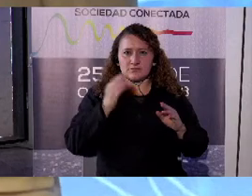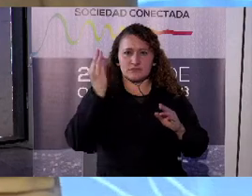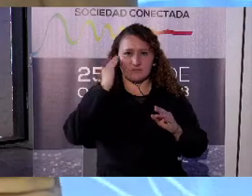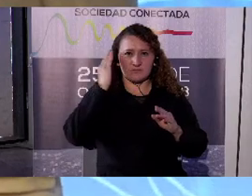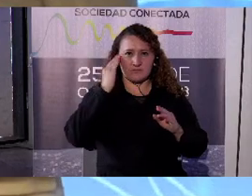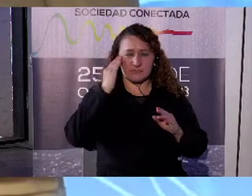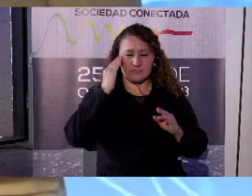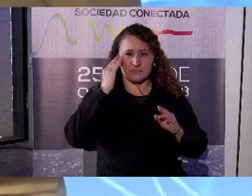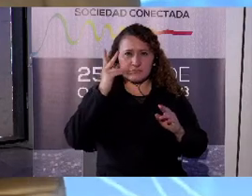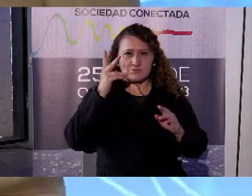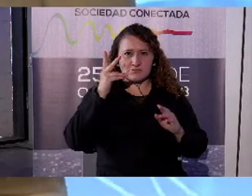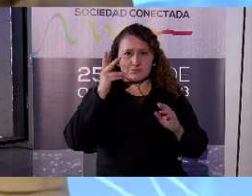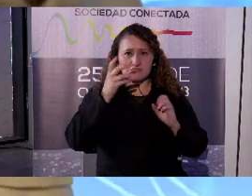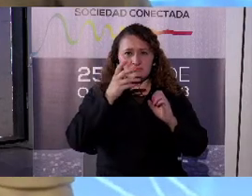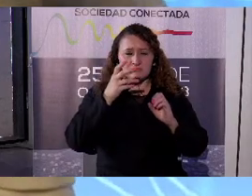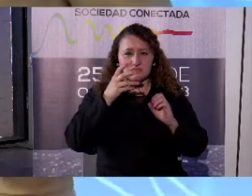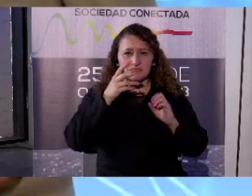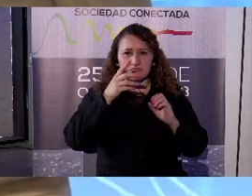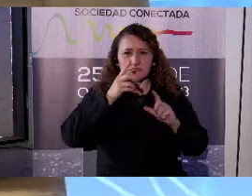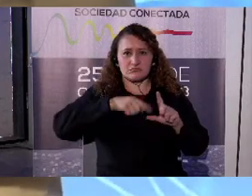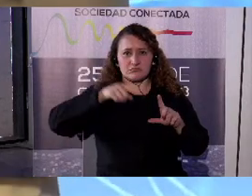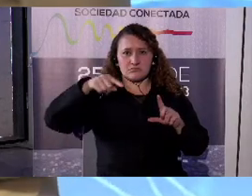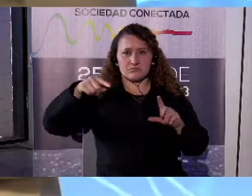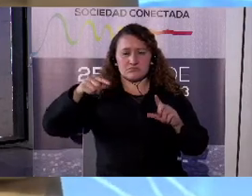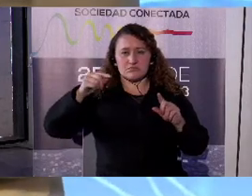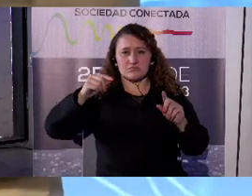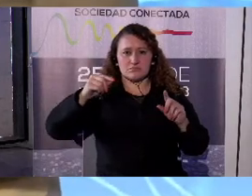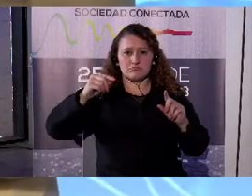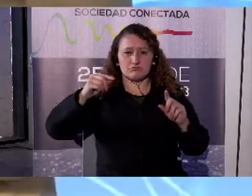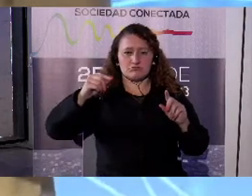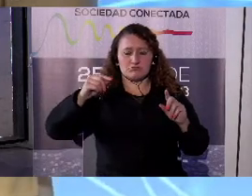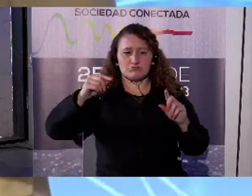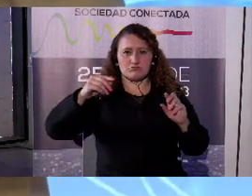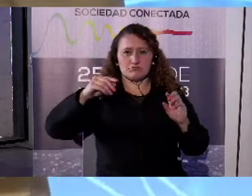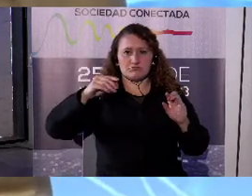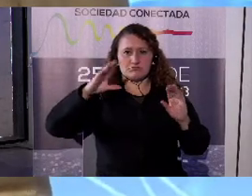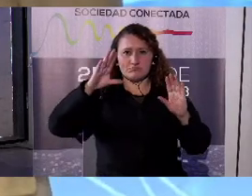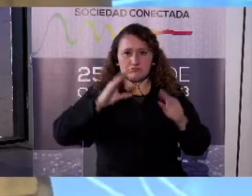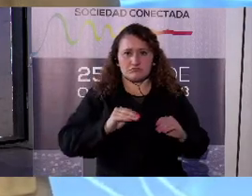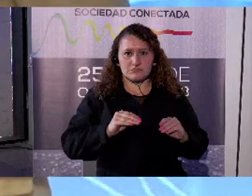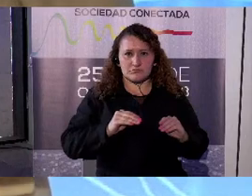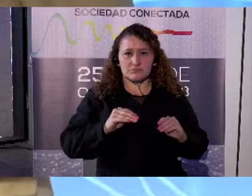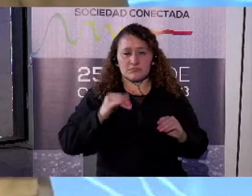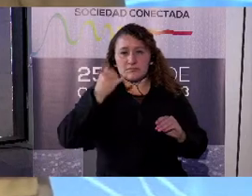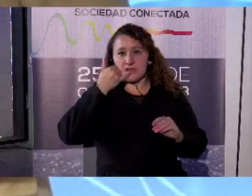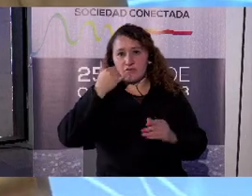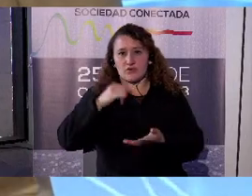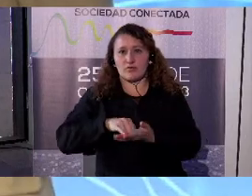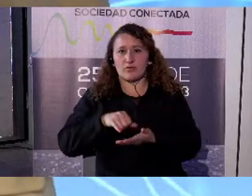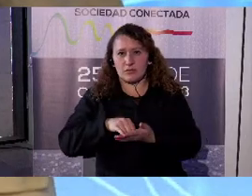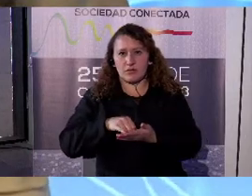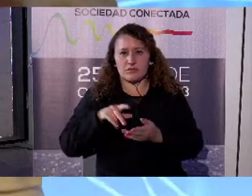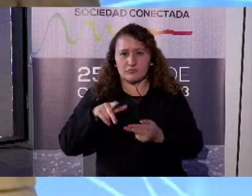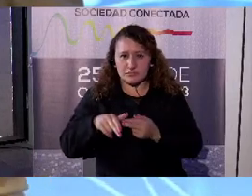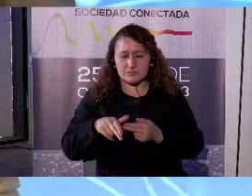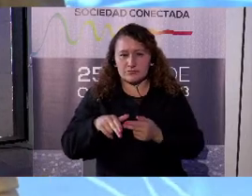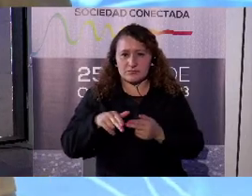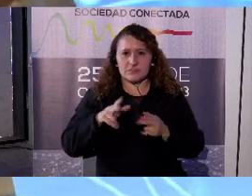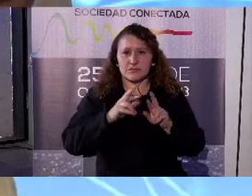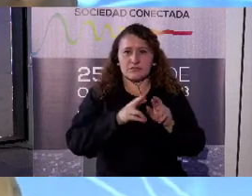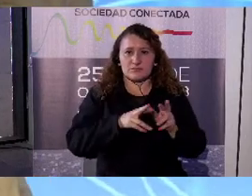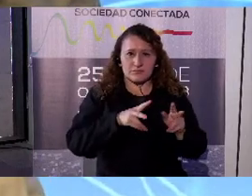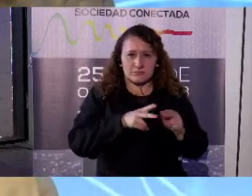a hacer intrusión corta la la línea de teléfono corta el internet Entonces están